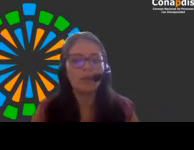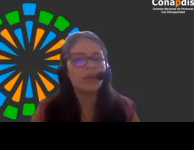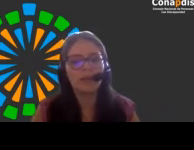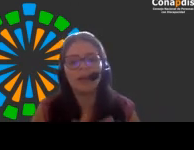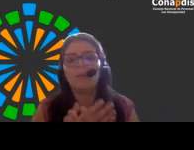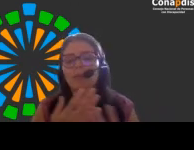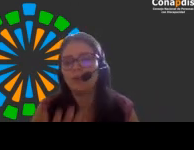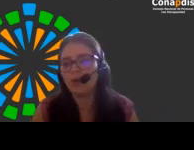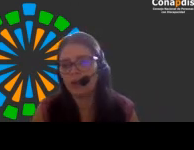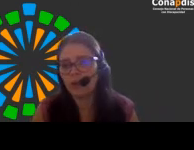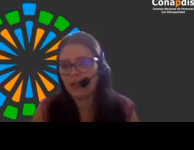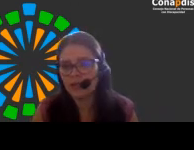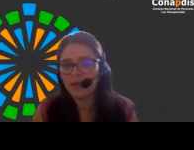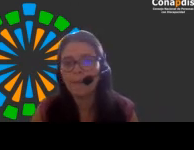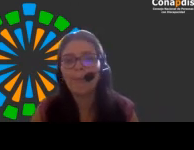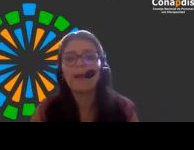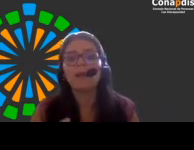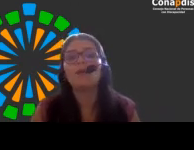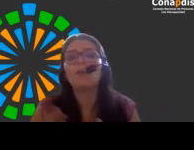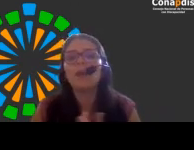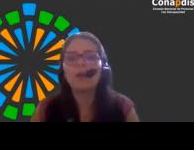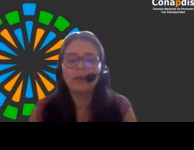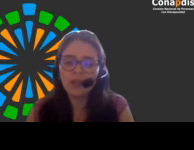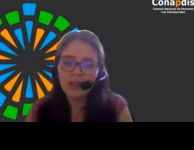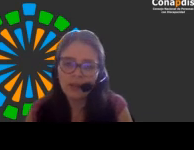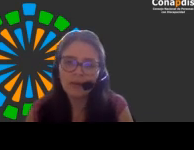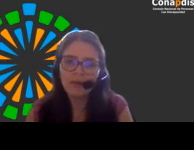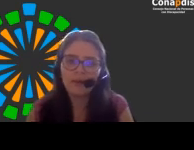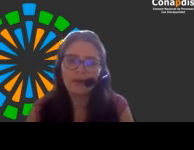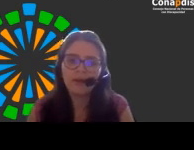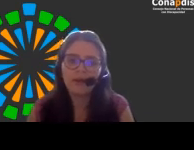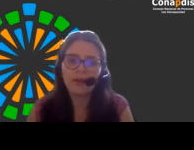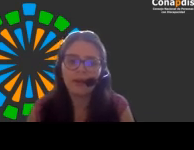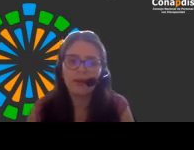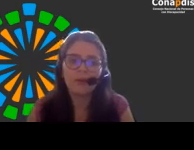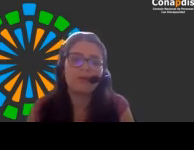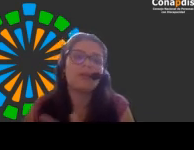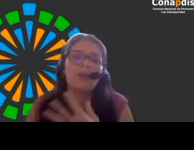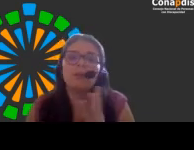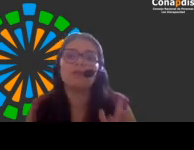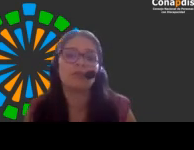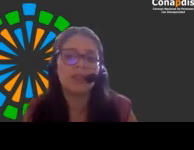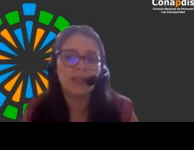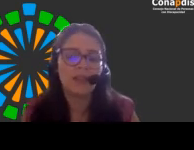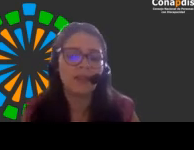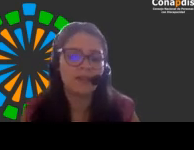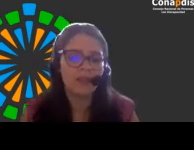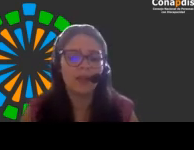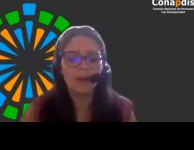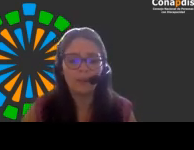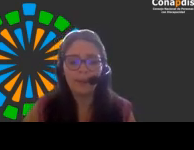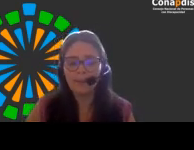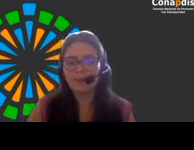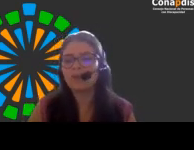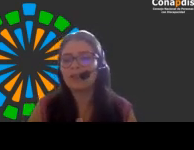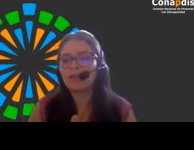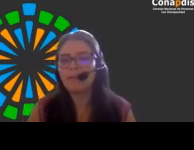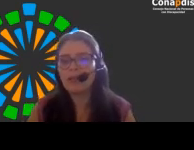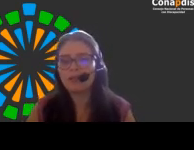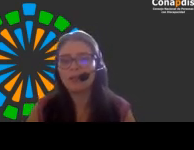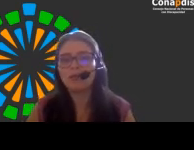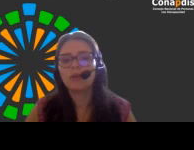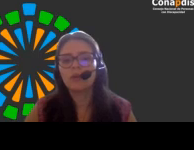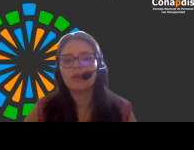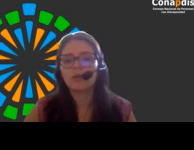la actitud y el producto que yo vaya a hacer ya no voy a contratar Aunque di tal vez uno quisiera y te sería una persona